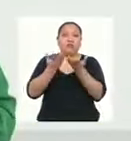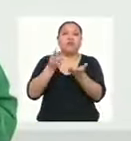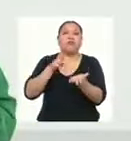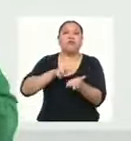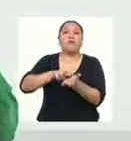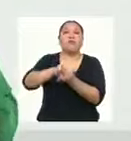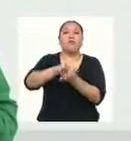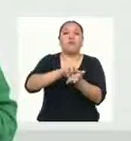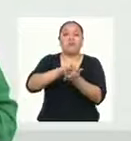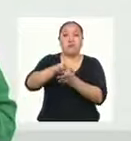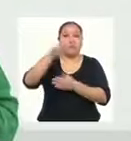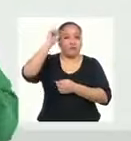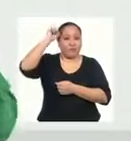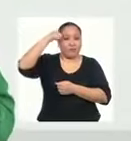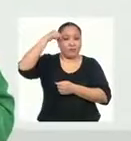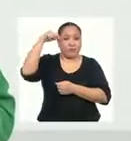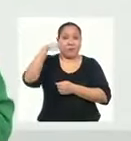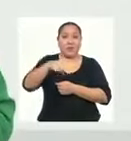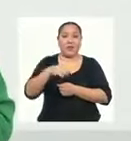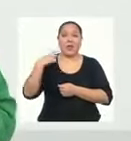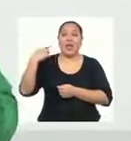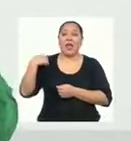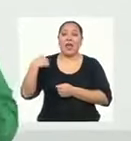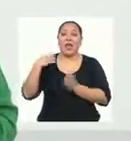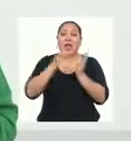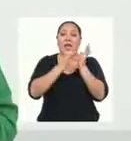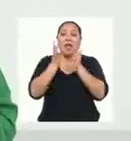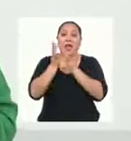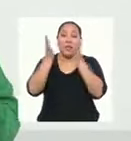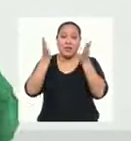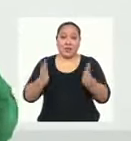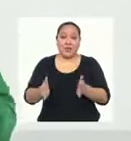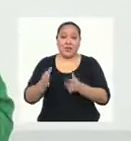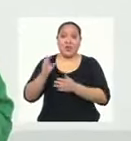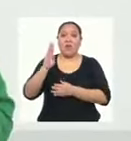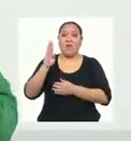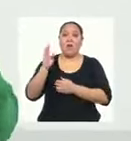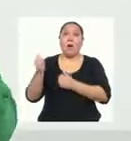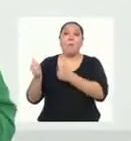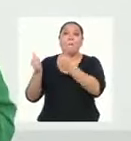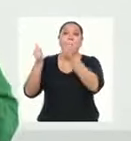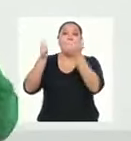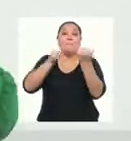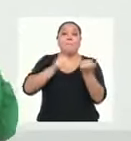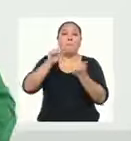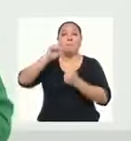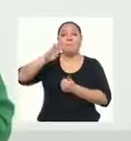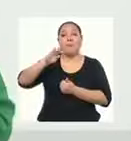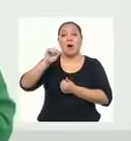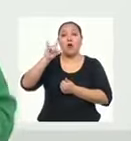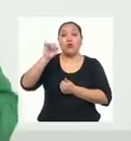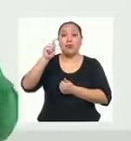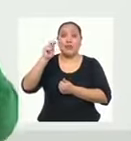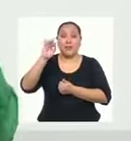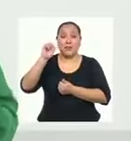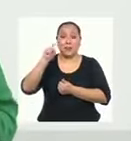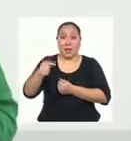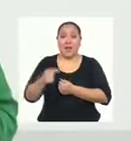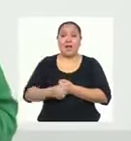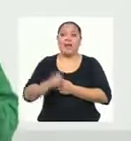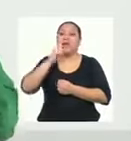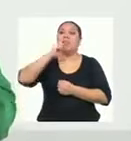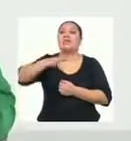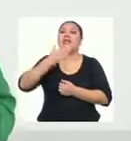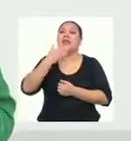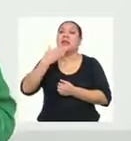Así es. Recordemos que en la cristianidad San Juan Bautista es el que anuncia la llegada de Jesús. Es el